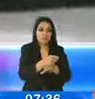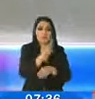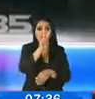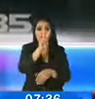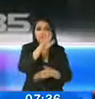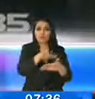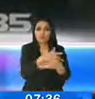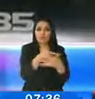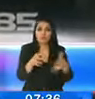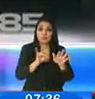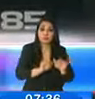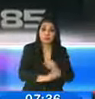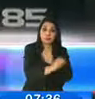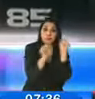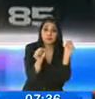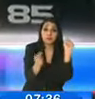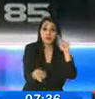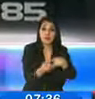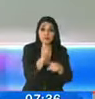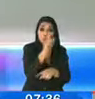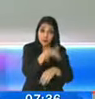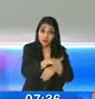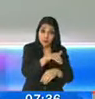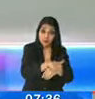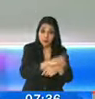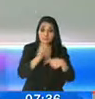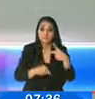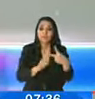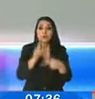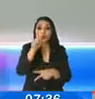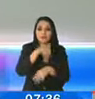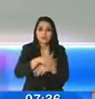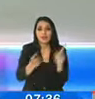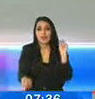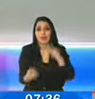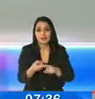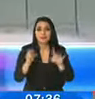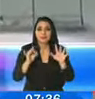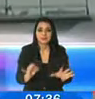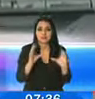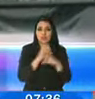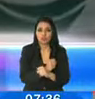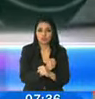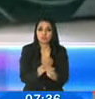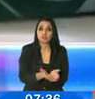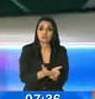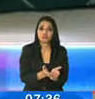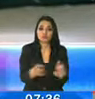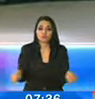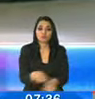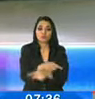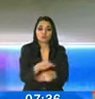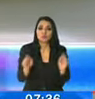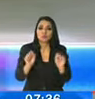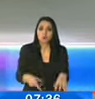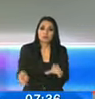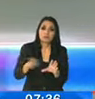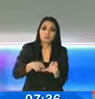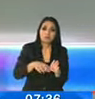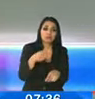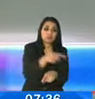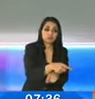de 6 de la mañana a 1 de la tarde y de 1 de la tarde a 19 horas. Esto es, podrán desembarcar en